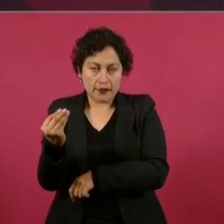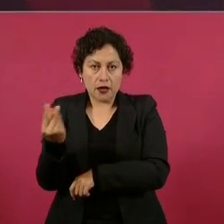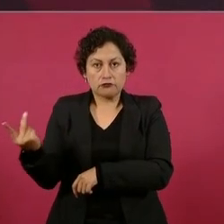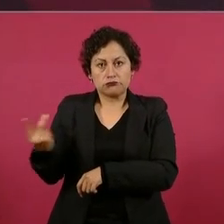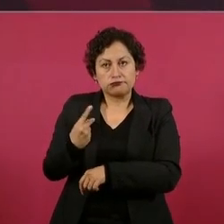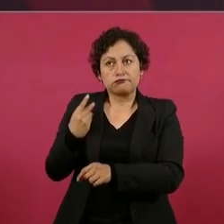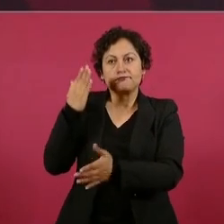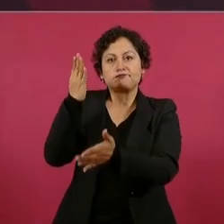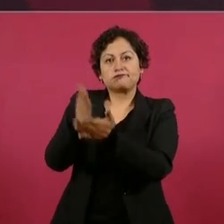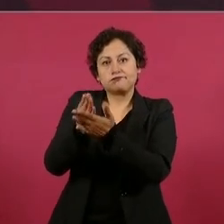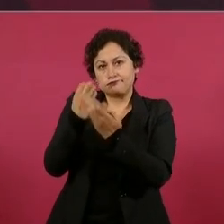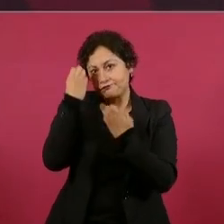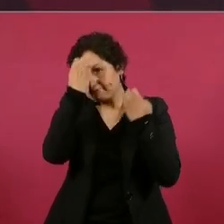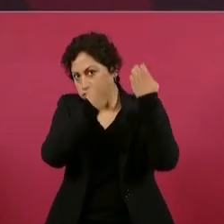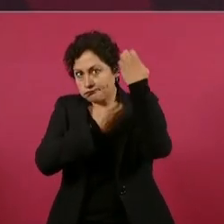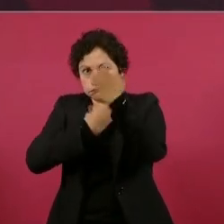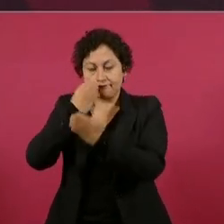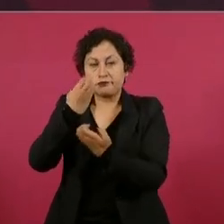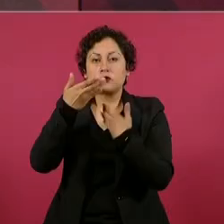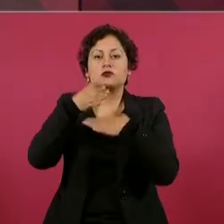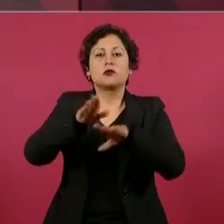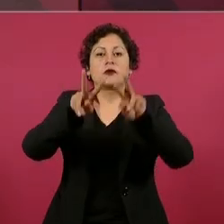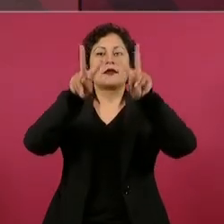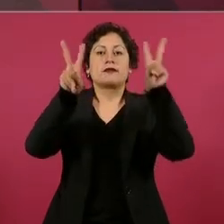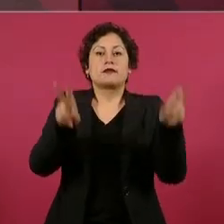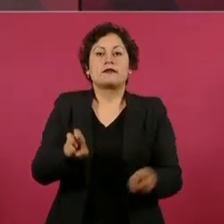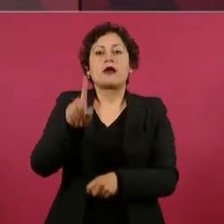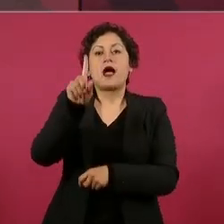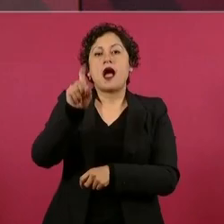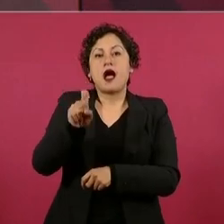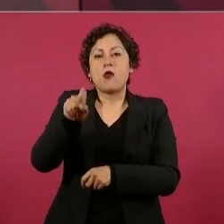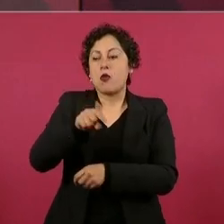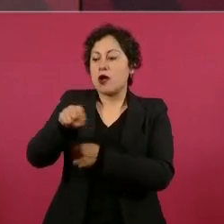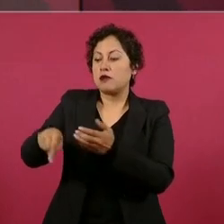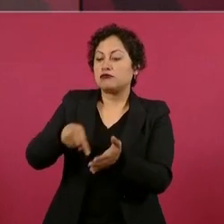evaluar lo de el agua para Manzanillo.